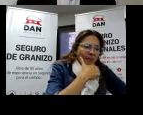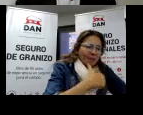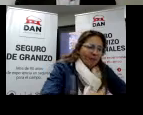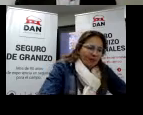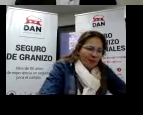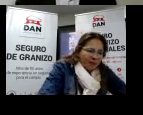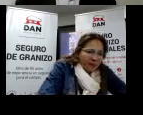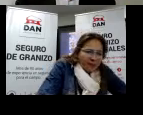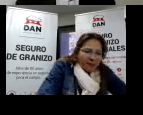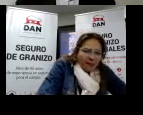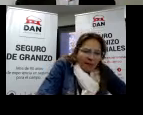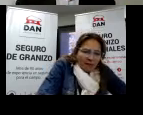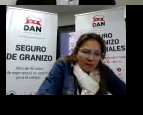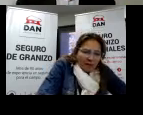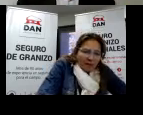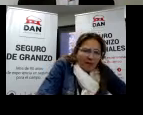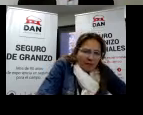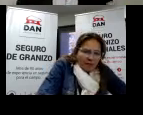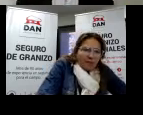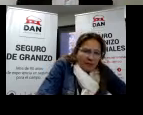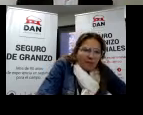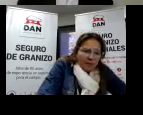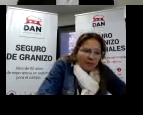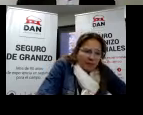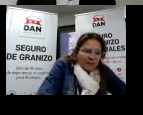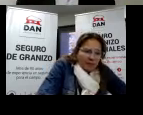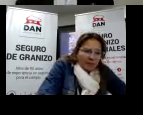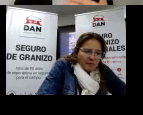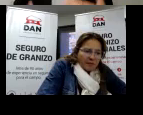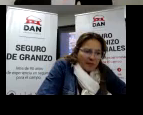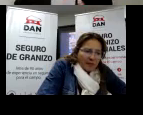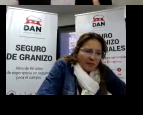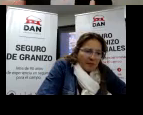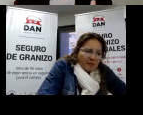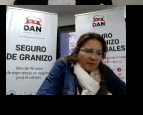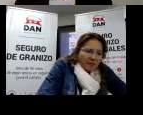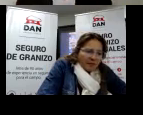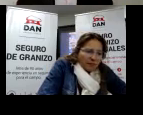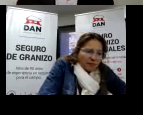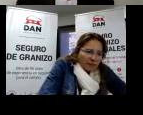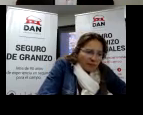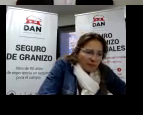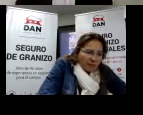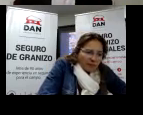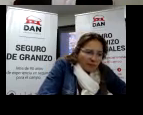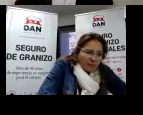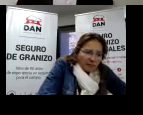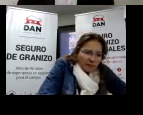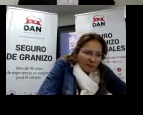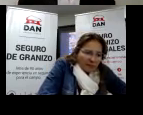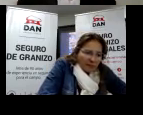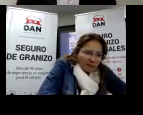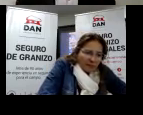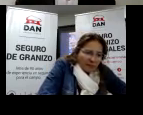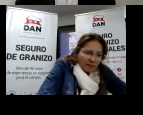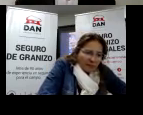pronostican un año de plazo. Bueno, hay algunos que sí lo hacen y están mostrando